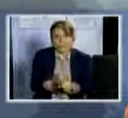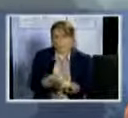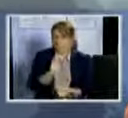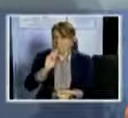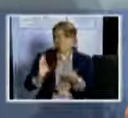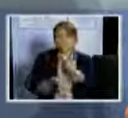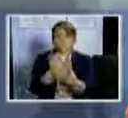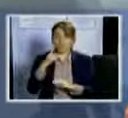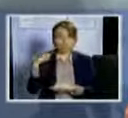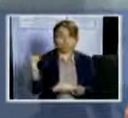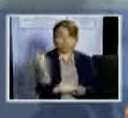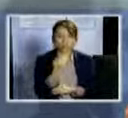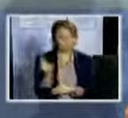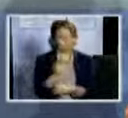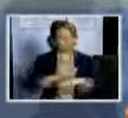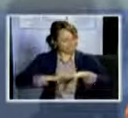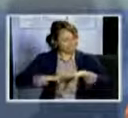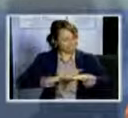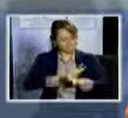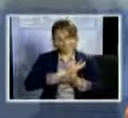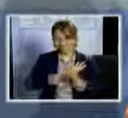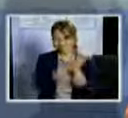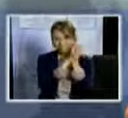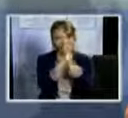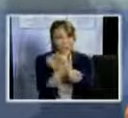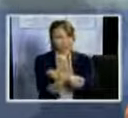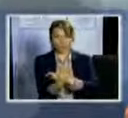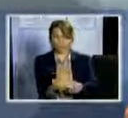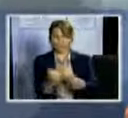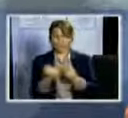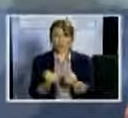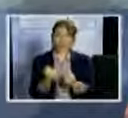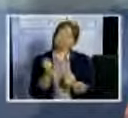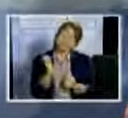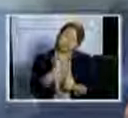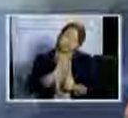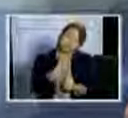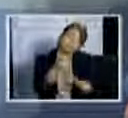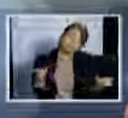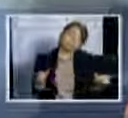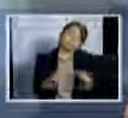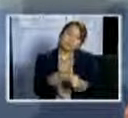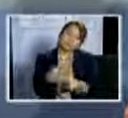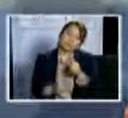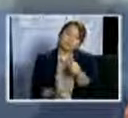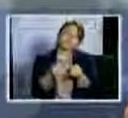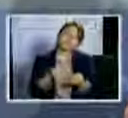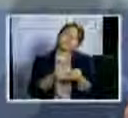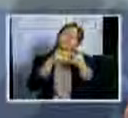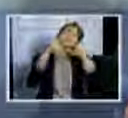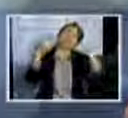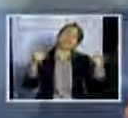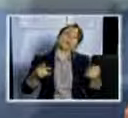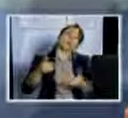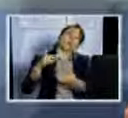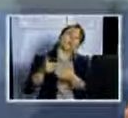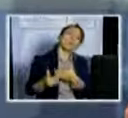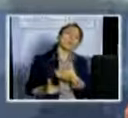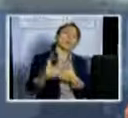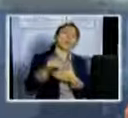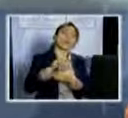la humanidad. Y yo cerraría diciendo pues que la historia nos juzgará a nosotros como generación sobre si fuimos capaces o